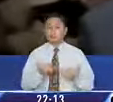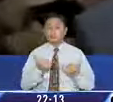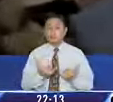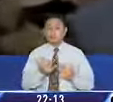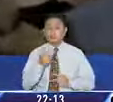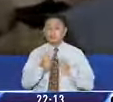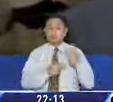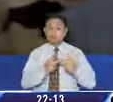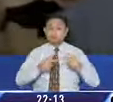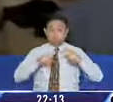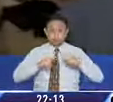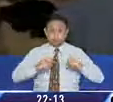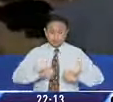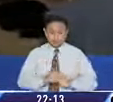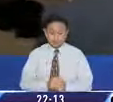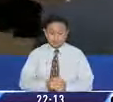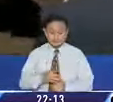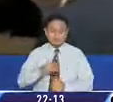investigativo porque